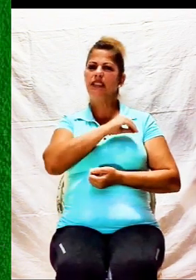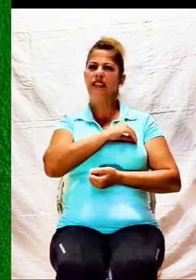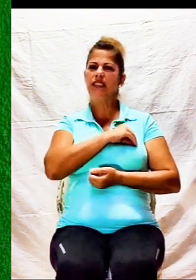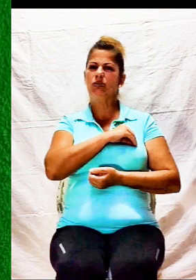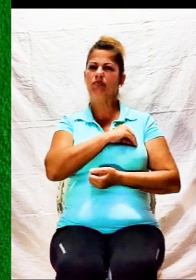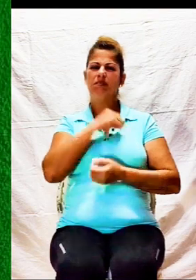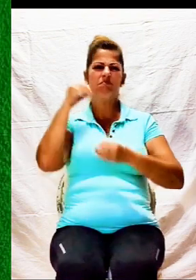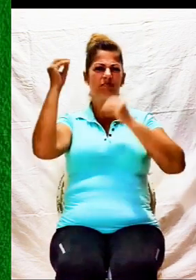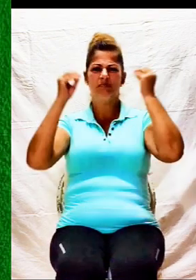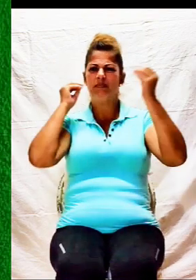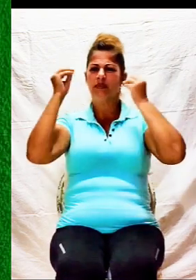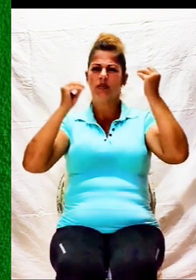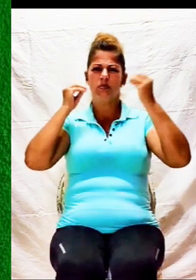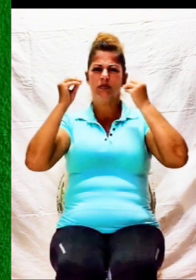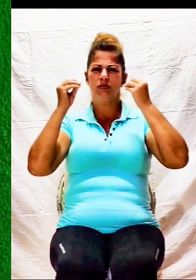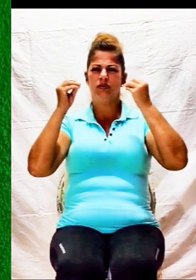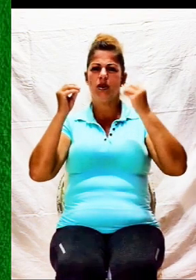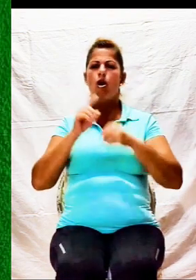¿He sentido tensiones?